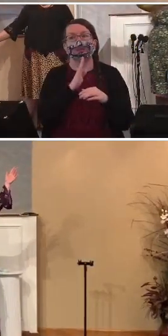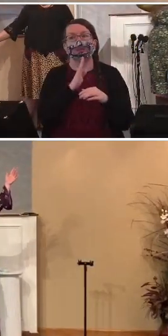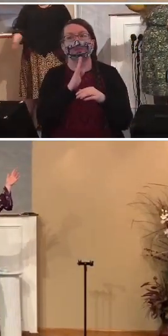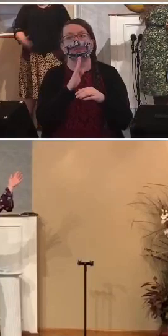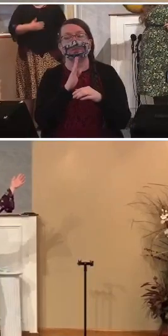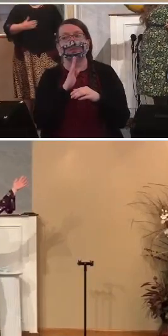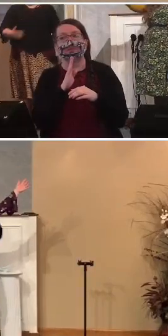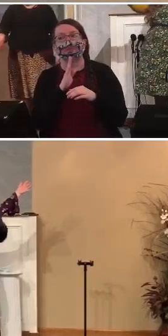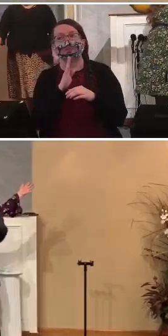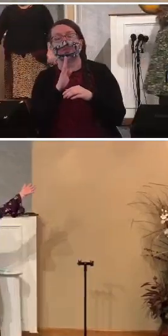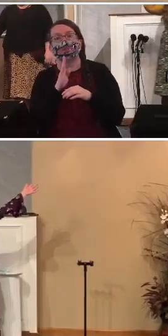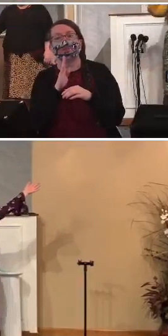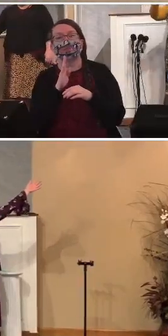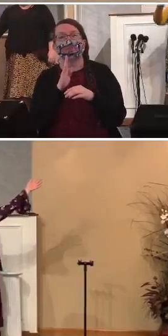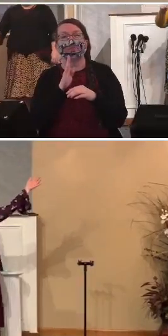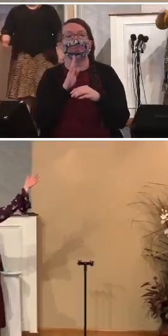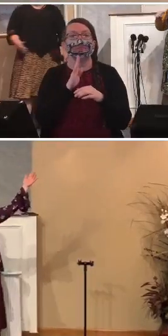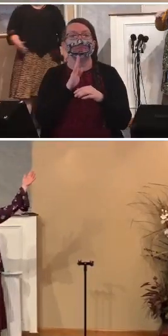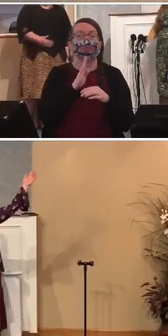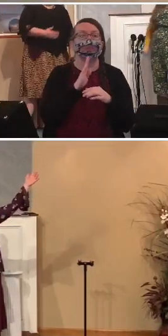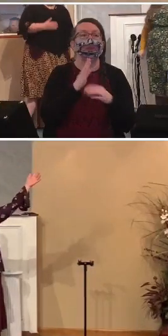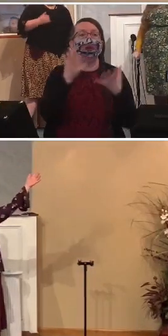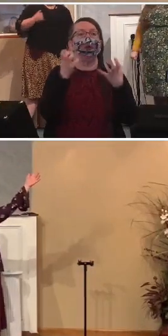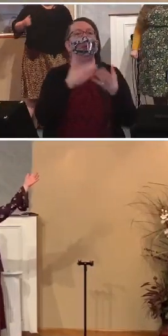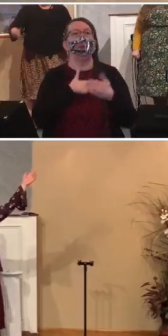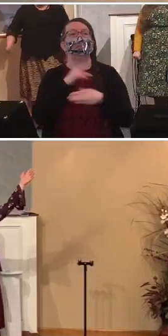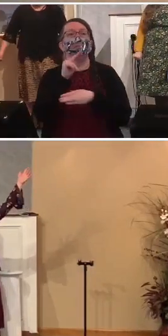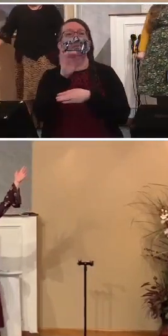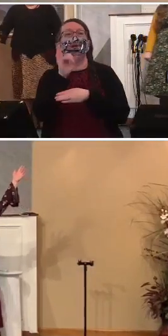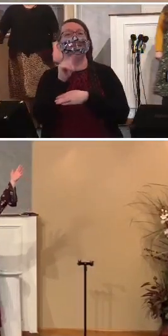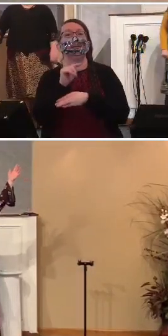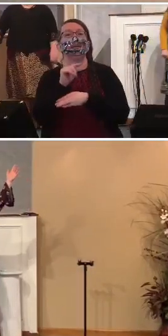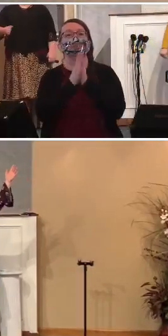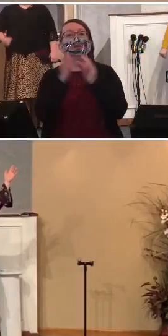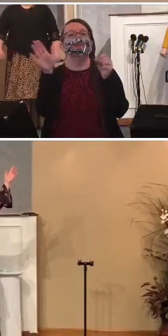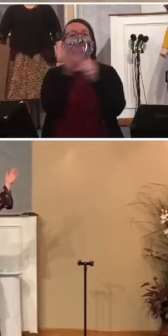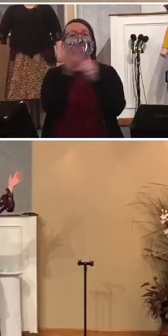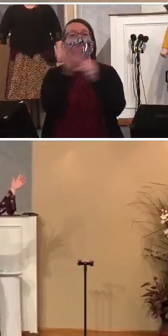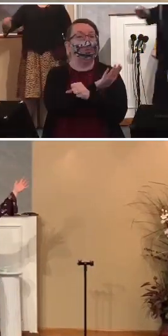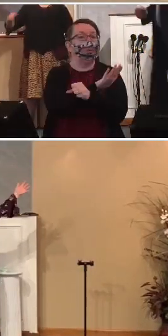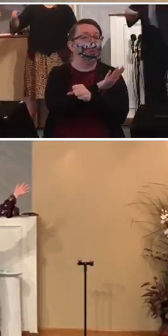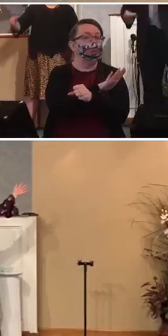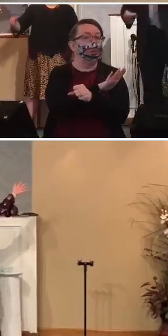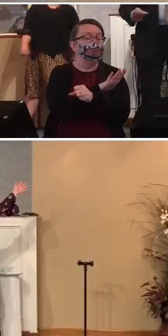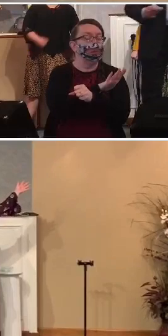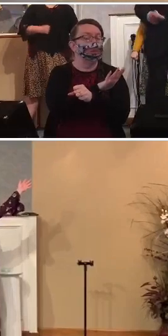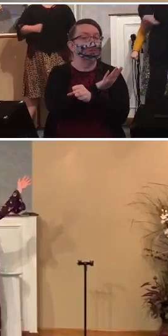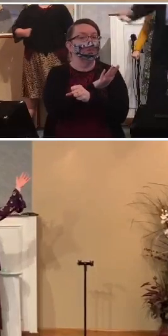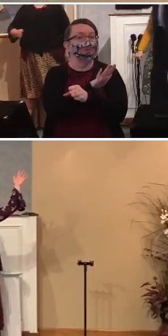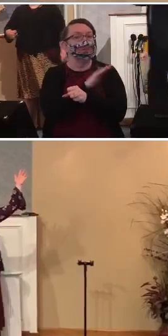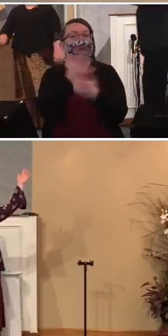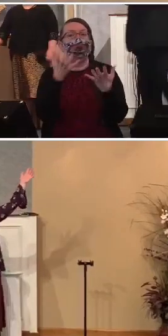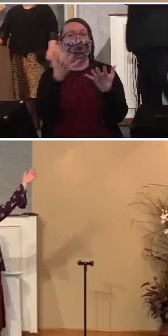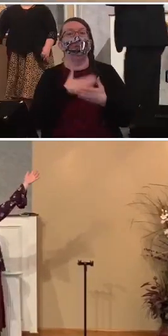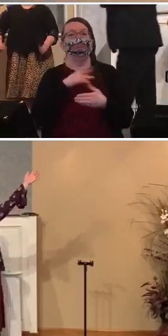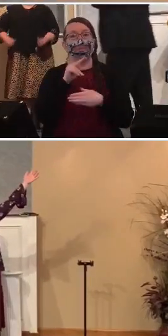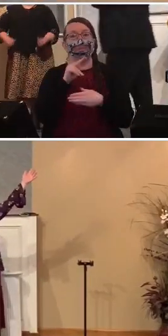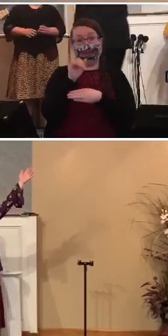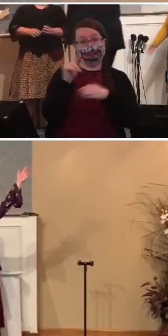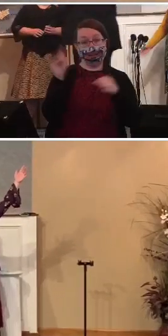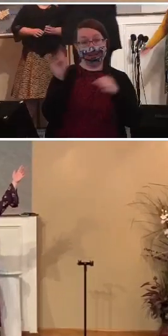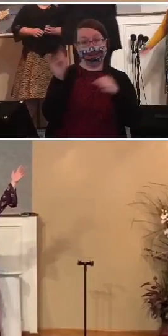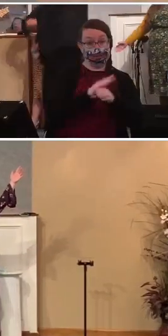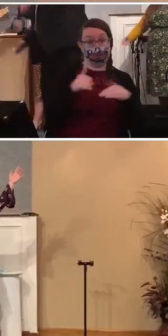red vacía. Yo quiero mi red que esté llena. Yo quiero mi red que esté llena. Yo quiero mi red que esté llena